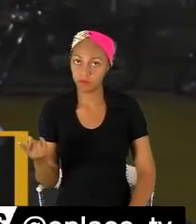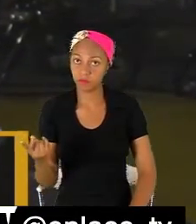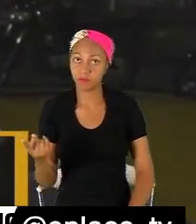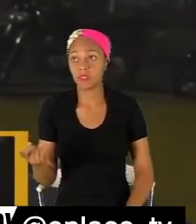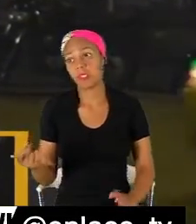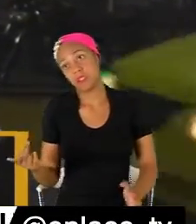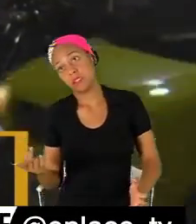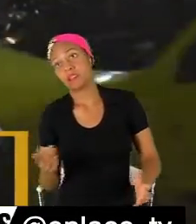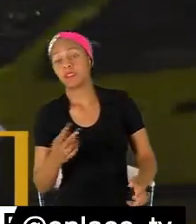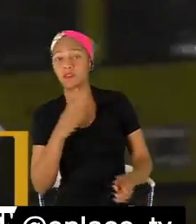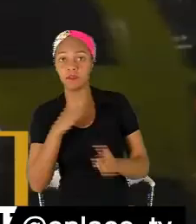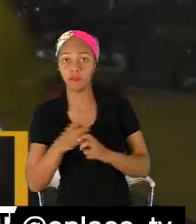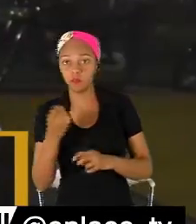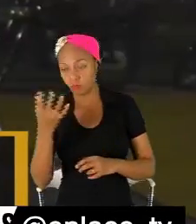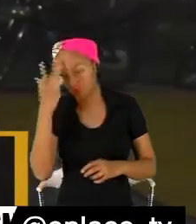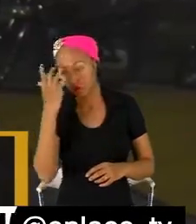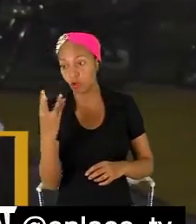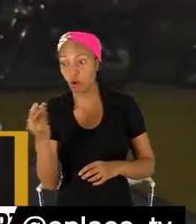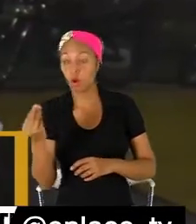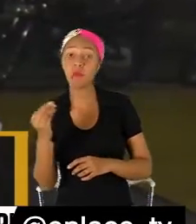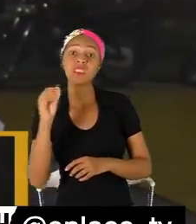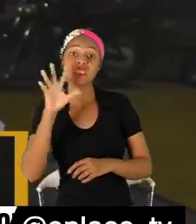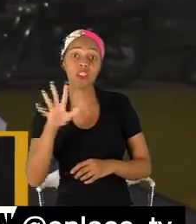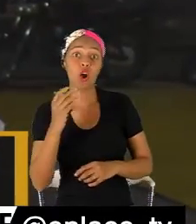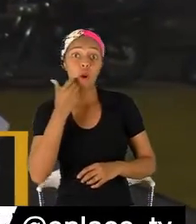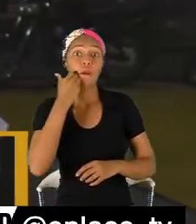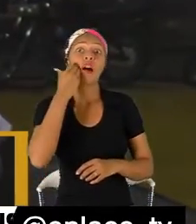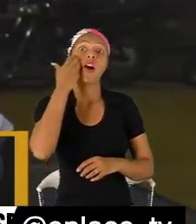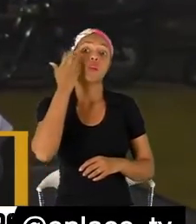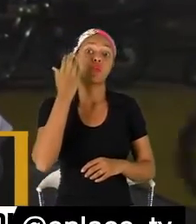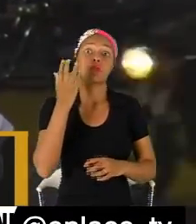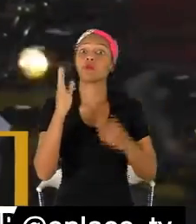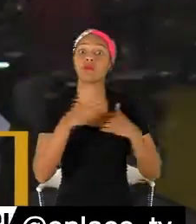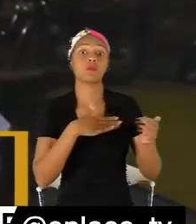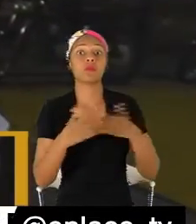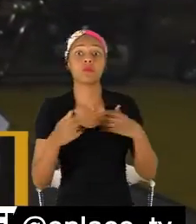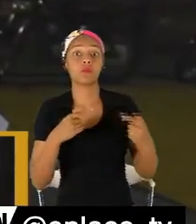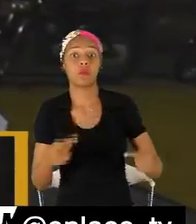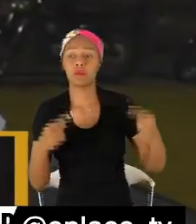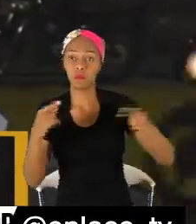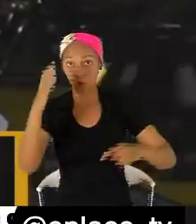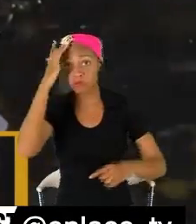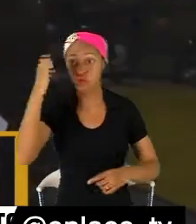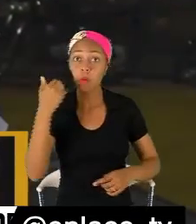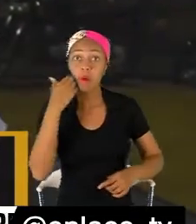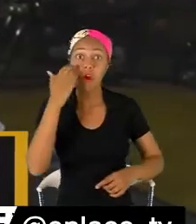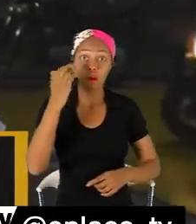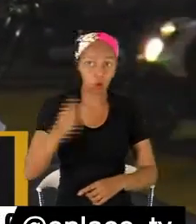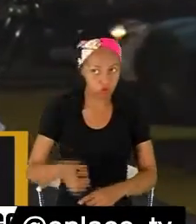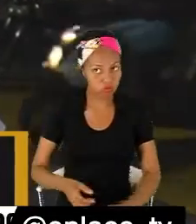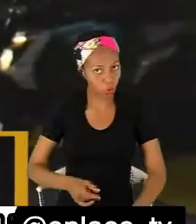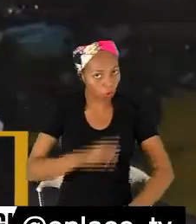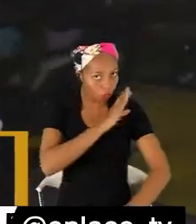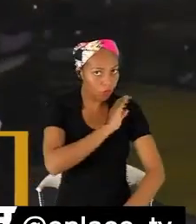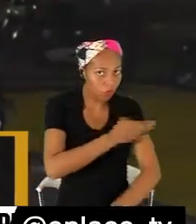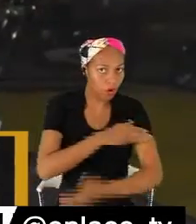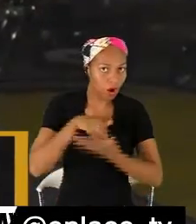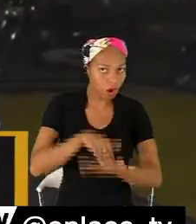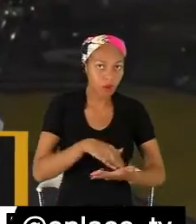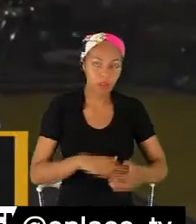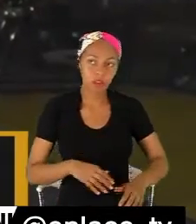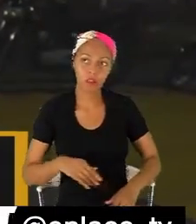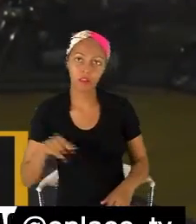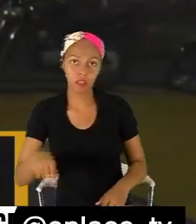invertida con 5 veteranos en el campo, pero es bastante competitivo porque hay veteranos que todavía corren mucho y Barranca siempre